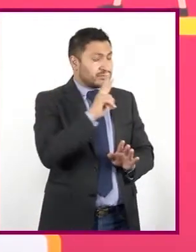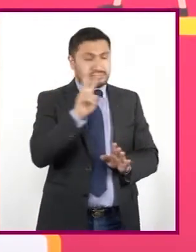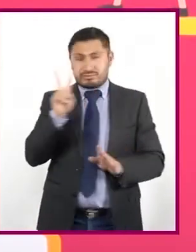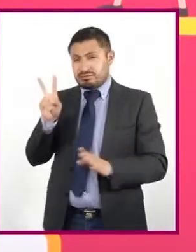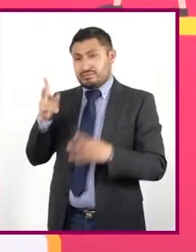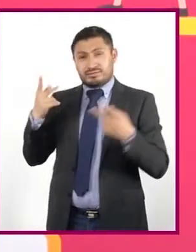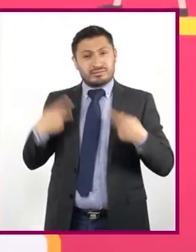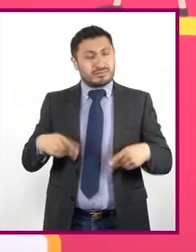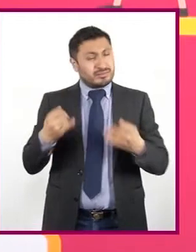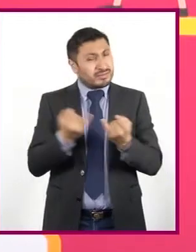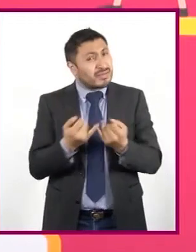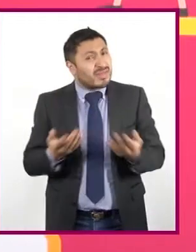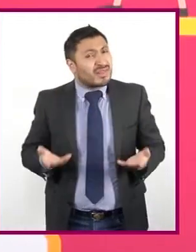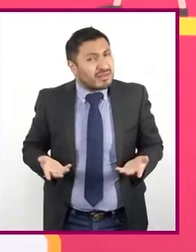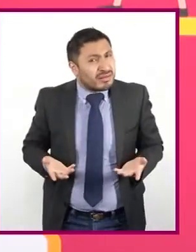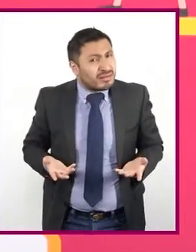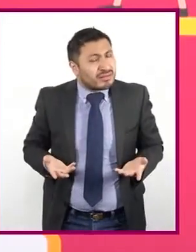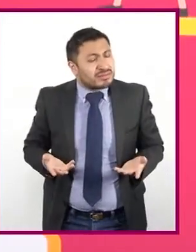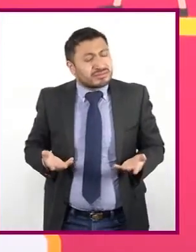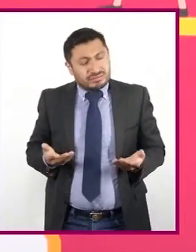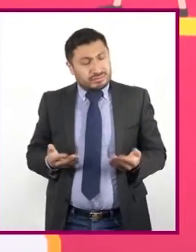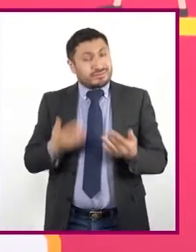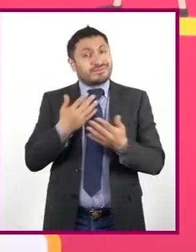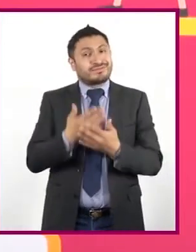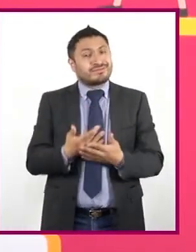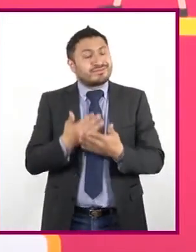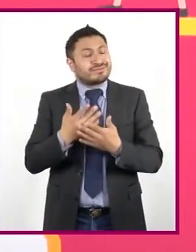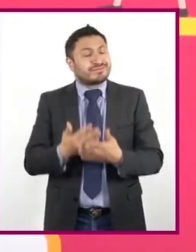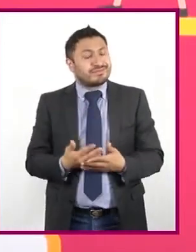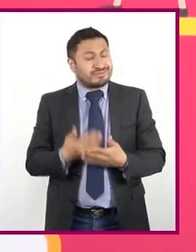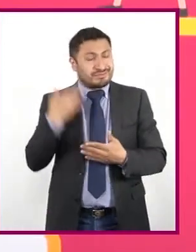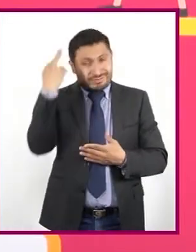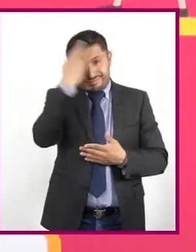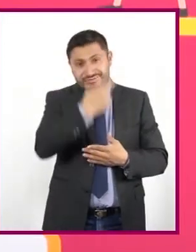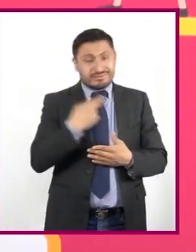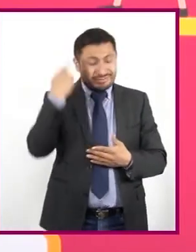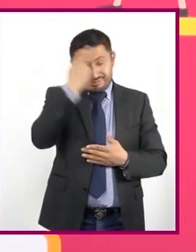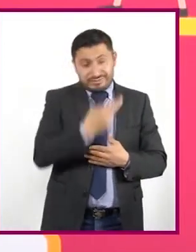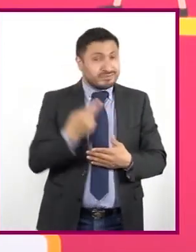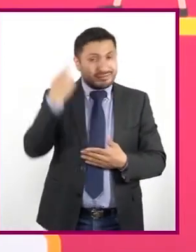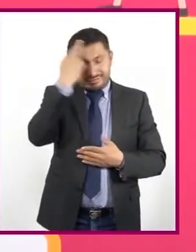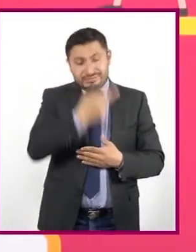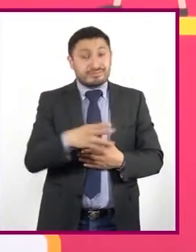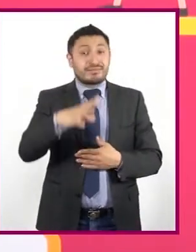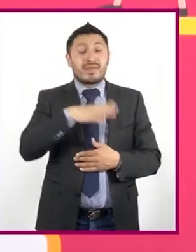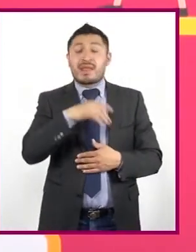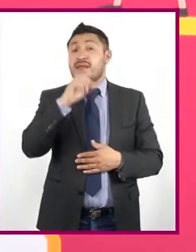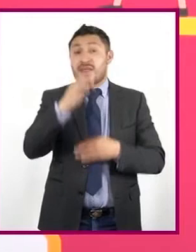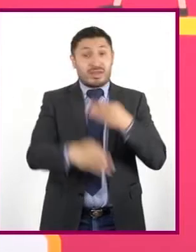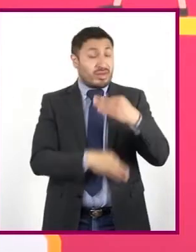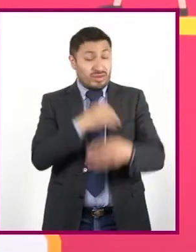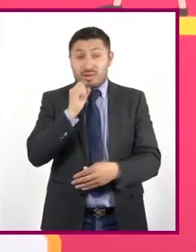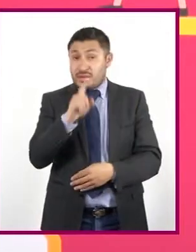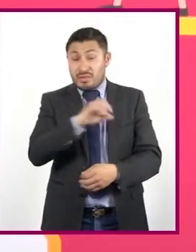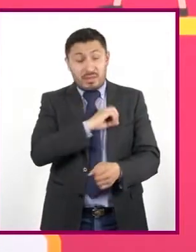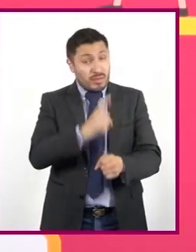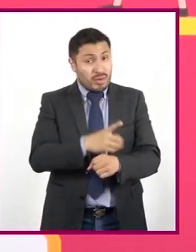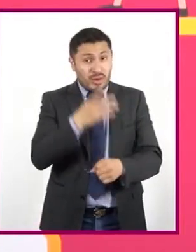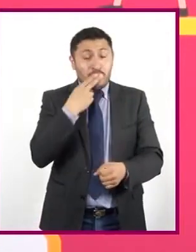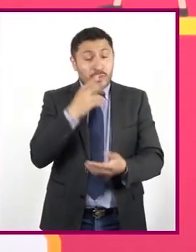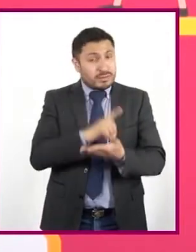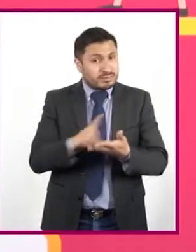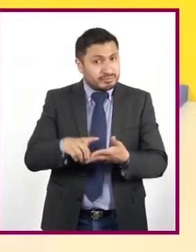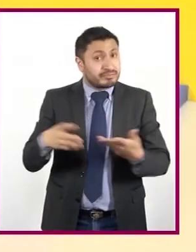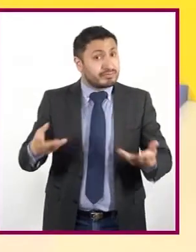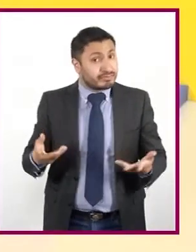son iguales? Vamos un poco más allá. ¿Tienen todas las mismas posibilidades de ejercer sus